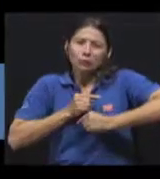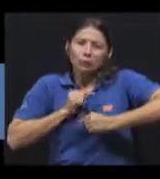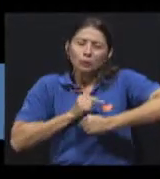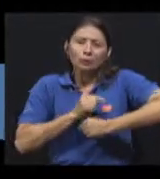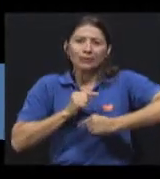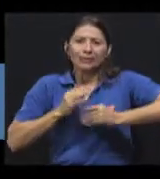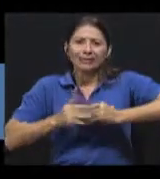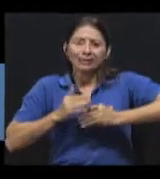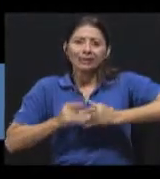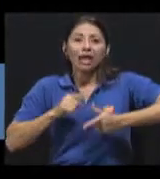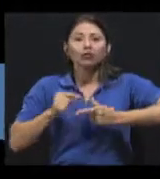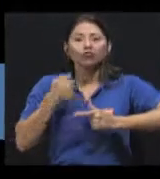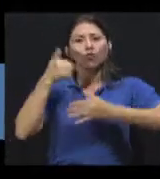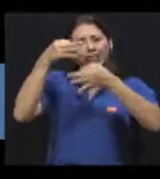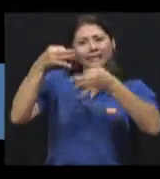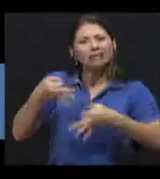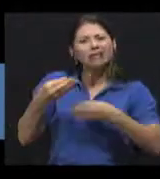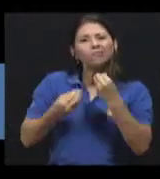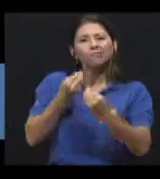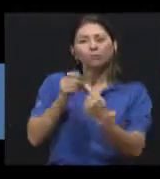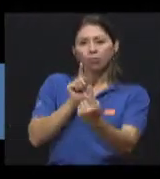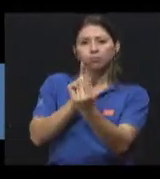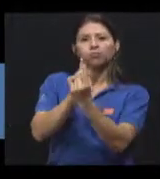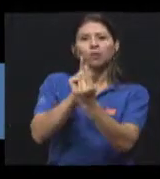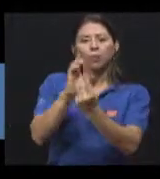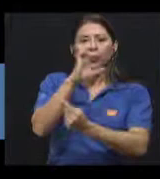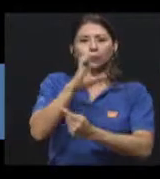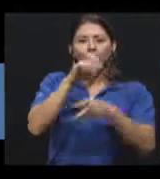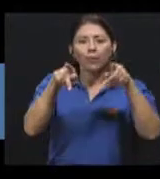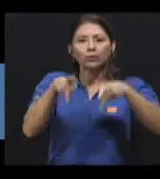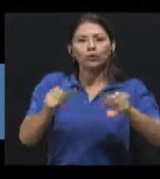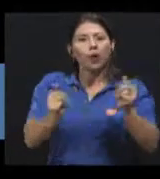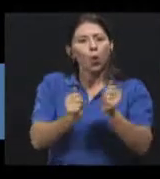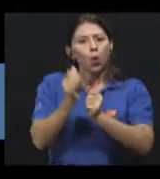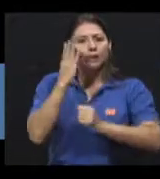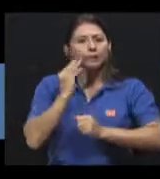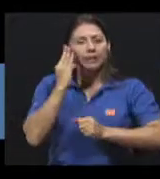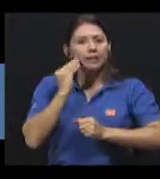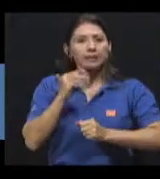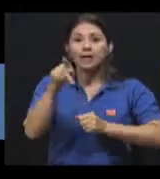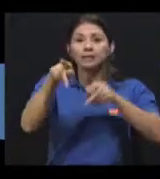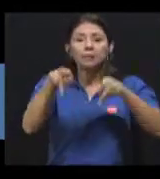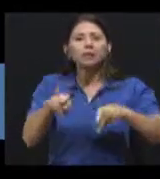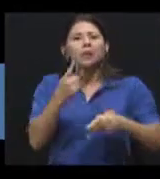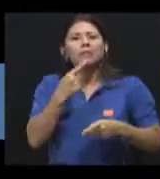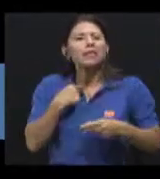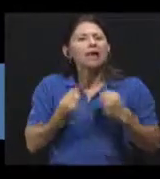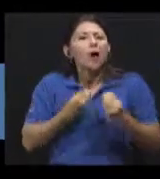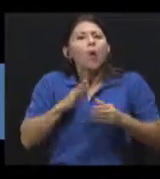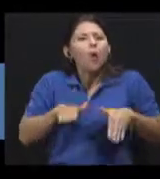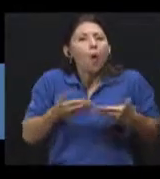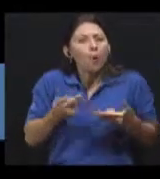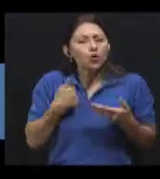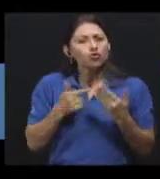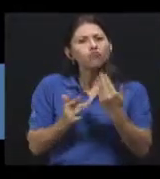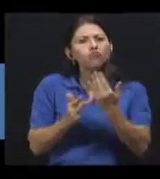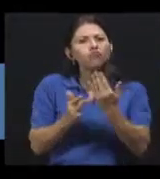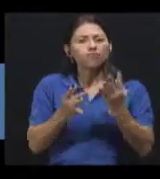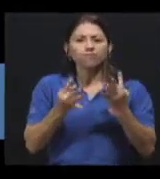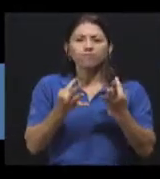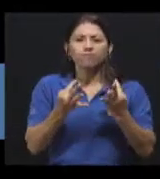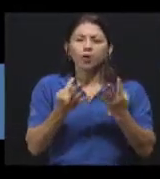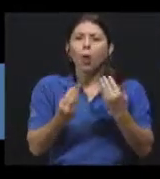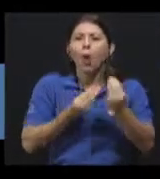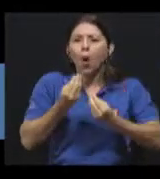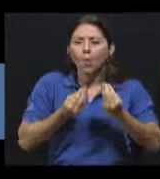pezones. Entonces decidí buscar una persona que tuviera experiencia y me pudiera recomendar cuáles eran las mejores técnicas